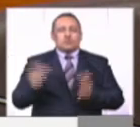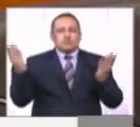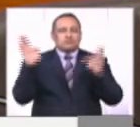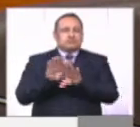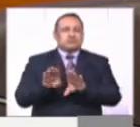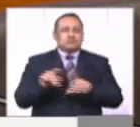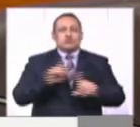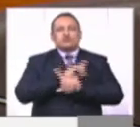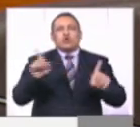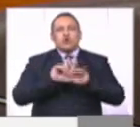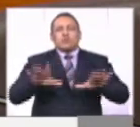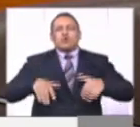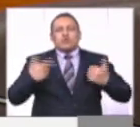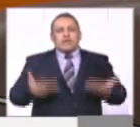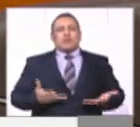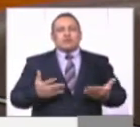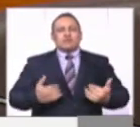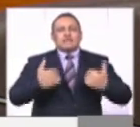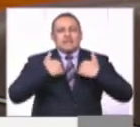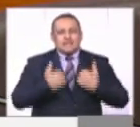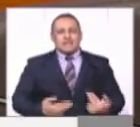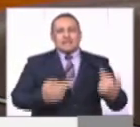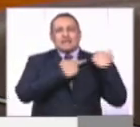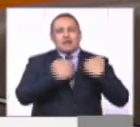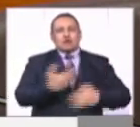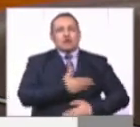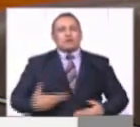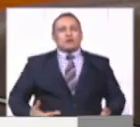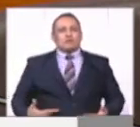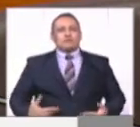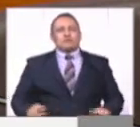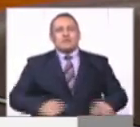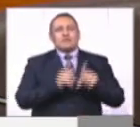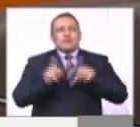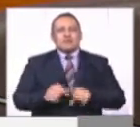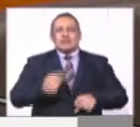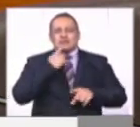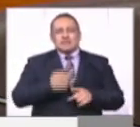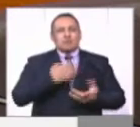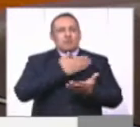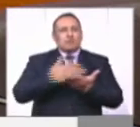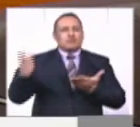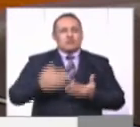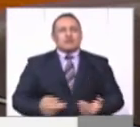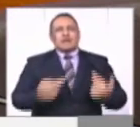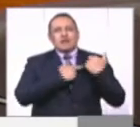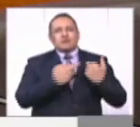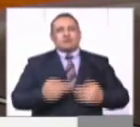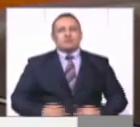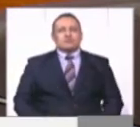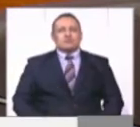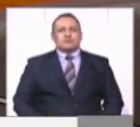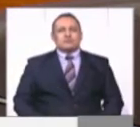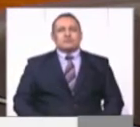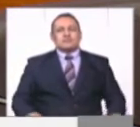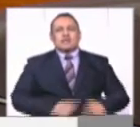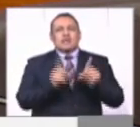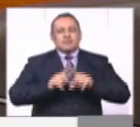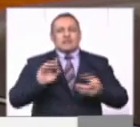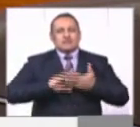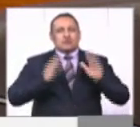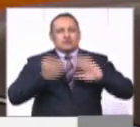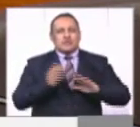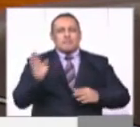ende no podemos tener cargo público estamos obviados de tener cargo público en esta